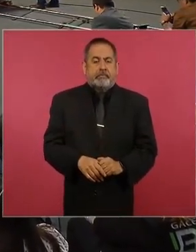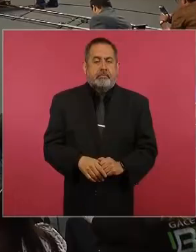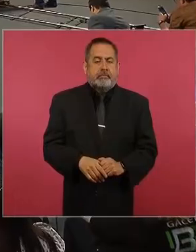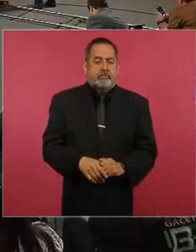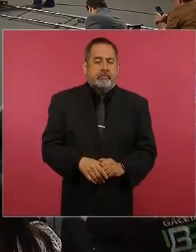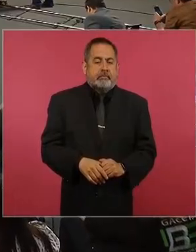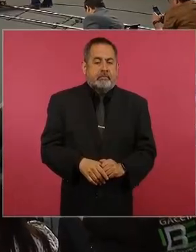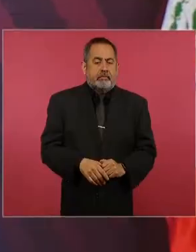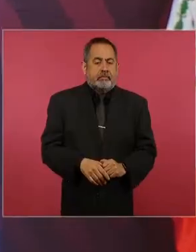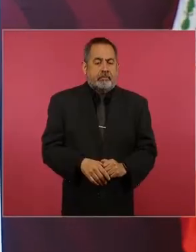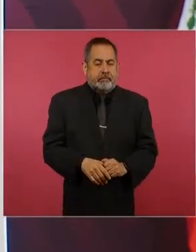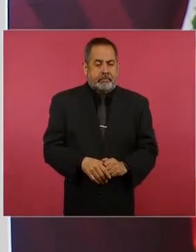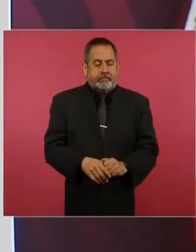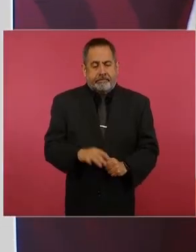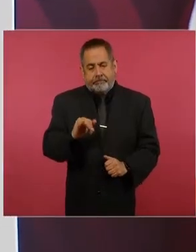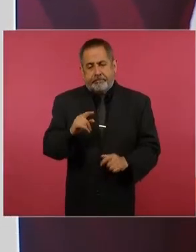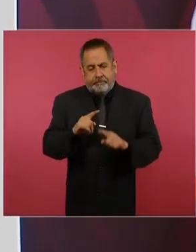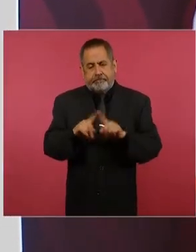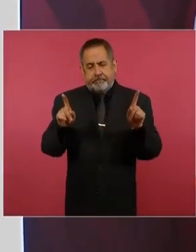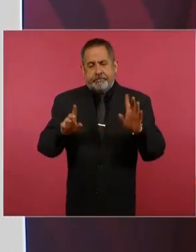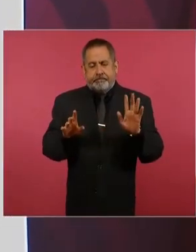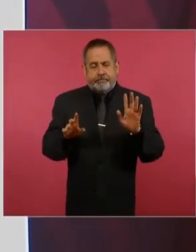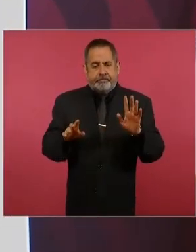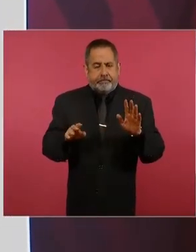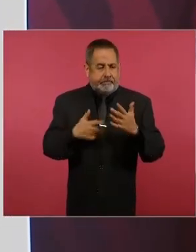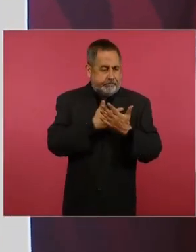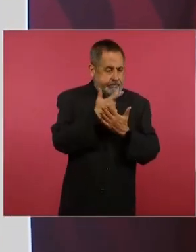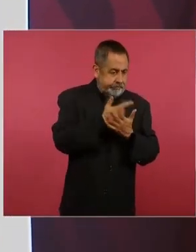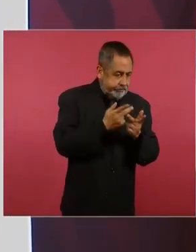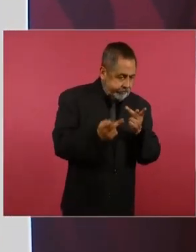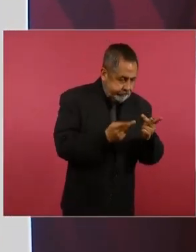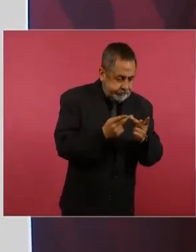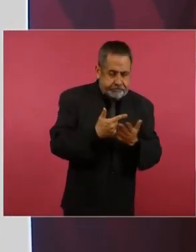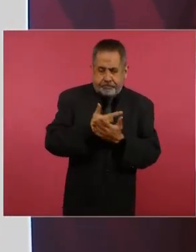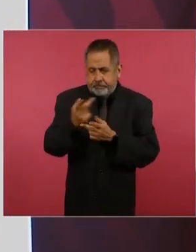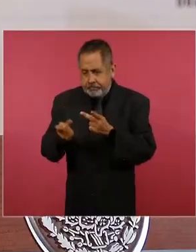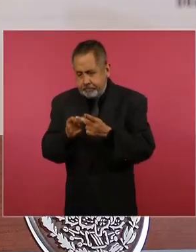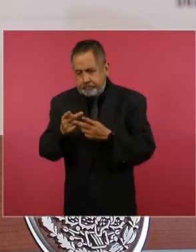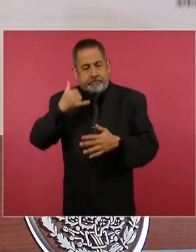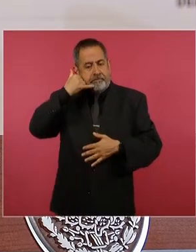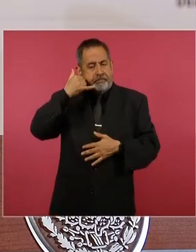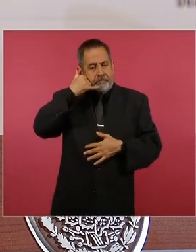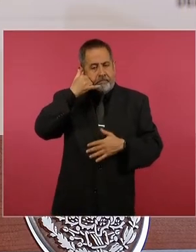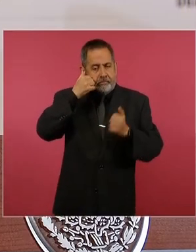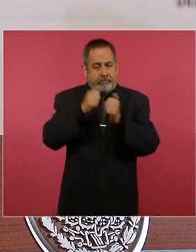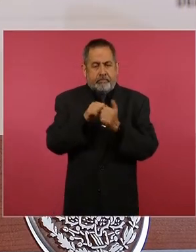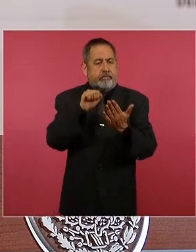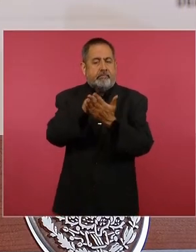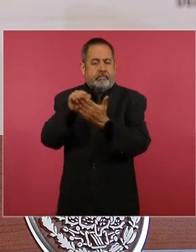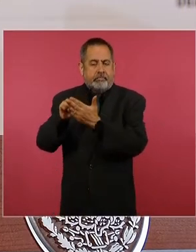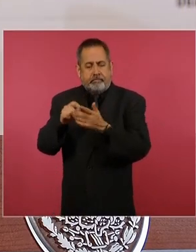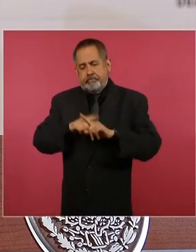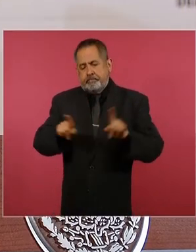Sí hay una diferencia entre una encuesta telefónica y una